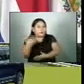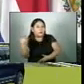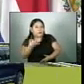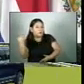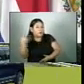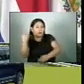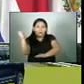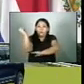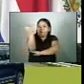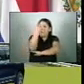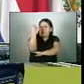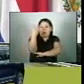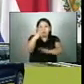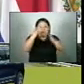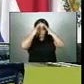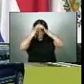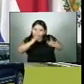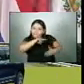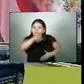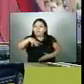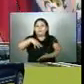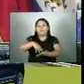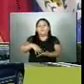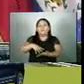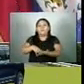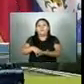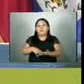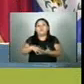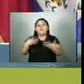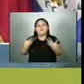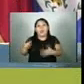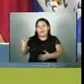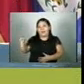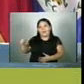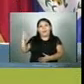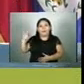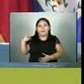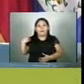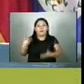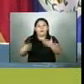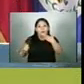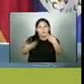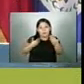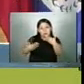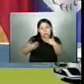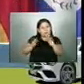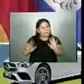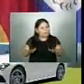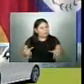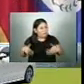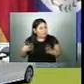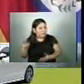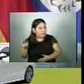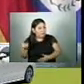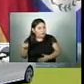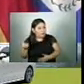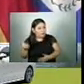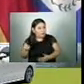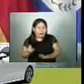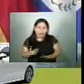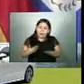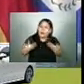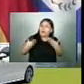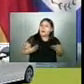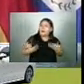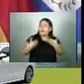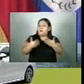emergencia a la población afectada. Como bien explicaba el director, esta es plata que sirve para paliar todos los